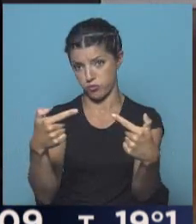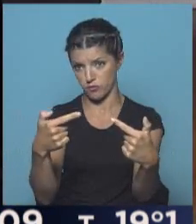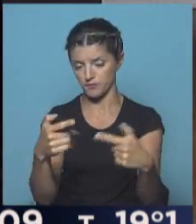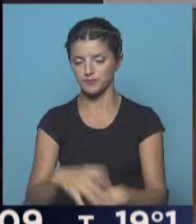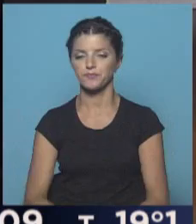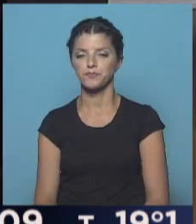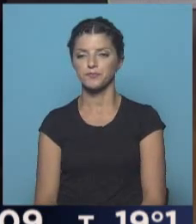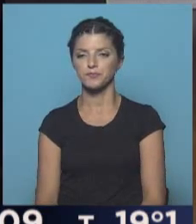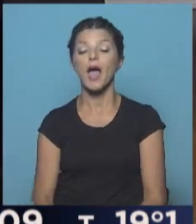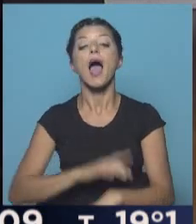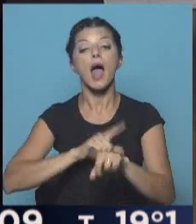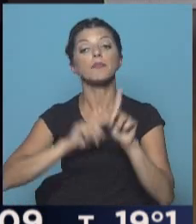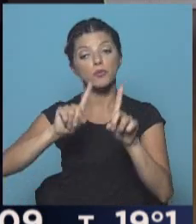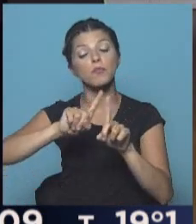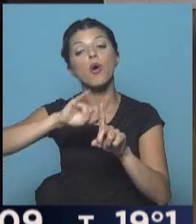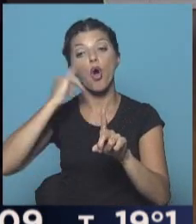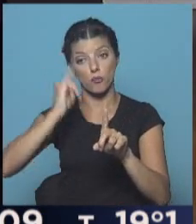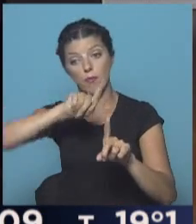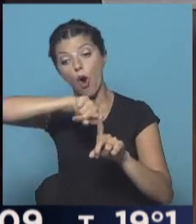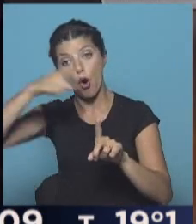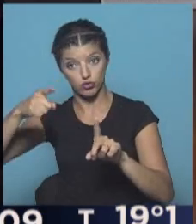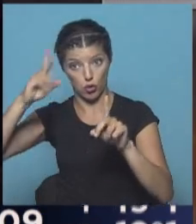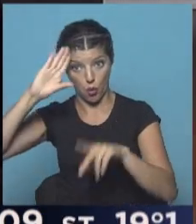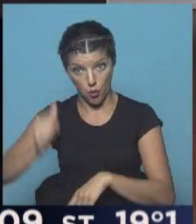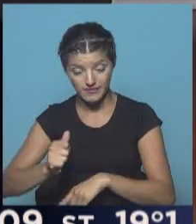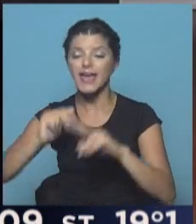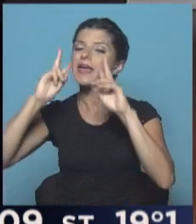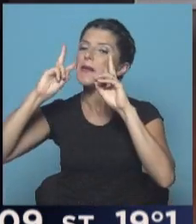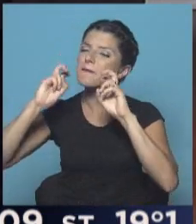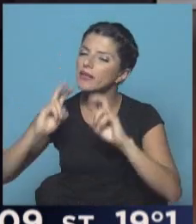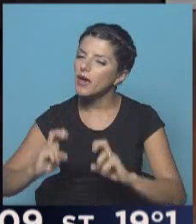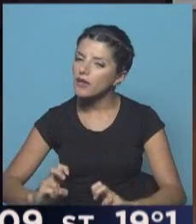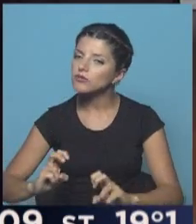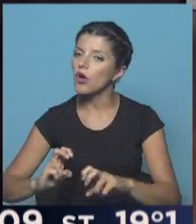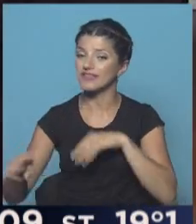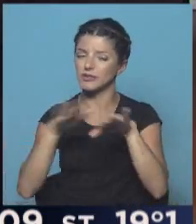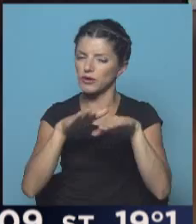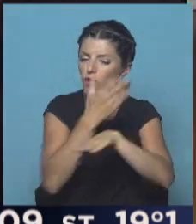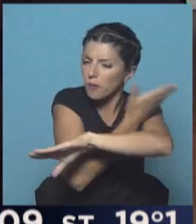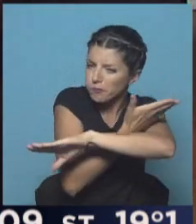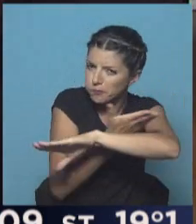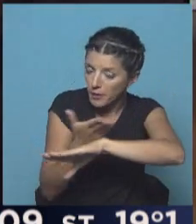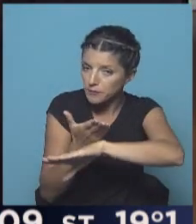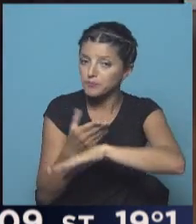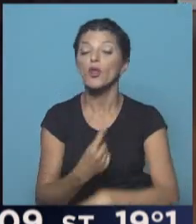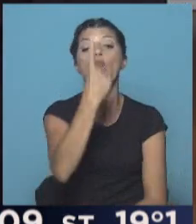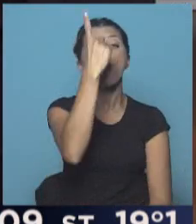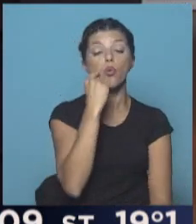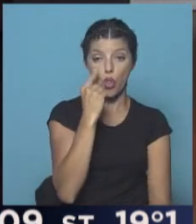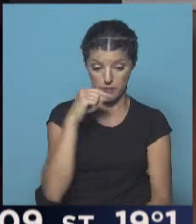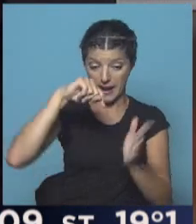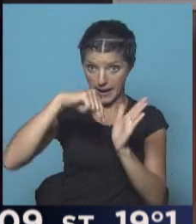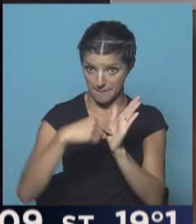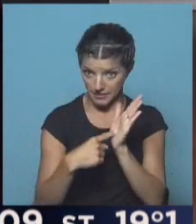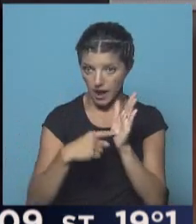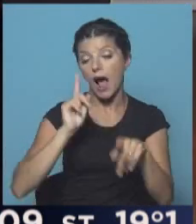vamos a contarles que hay otro juez que está investigando judicialmente concretamente lo que ocurrió. Habían secuestrado en la capital federal,